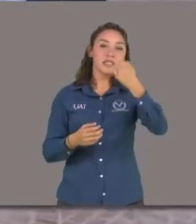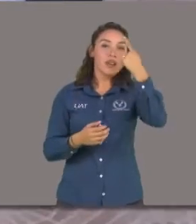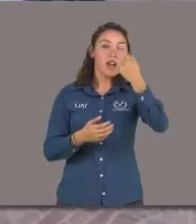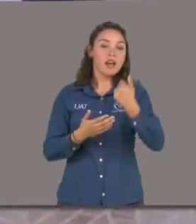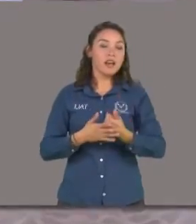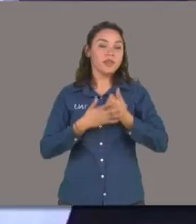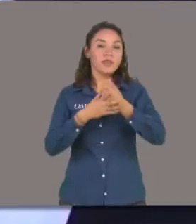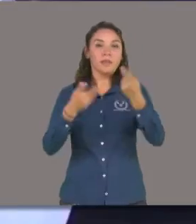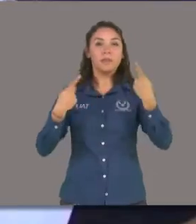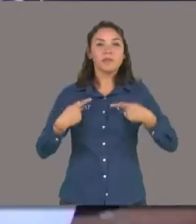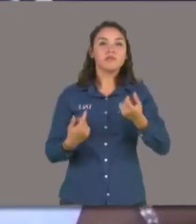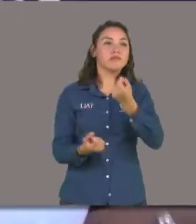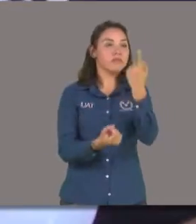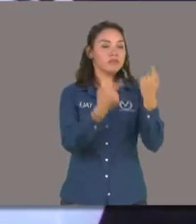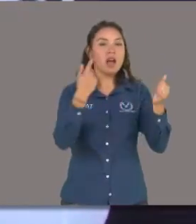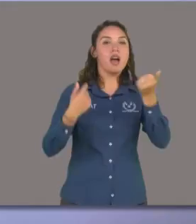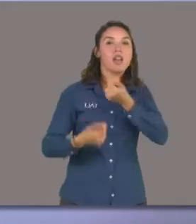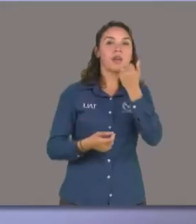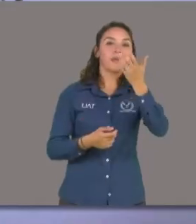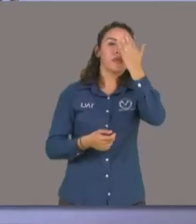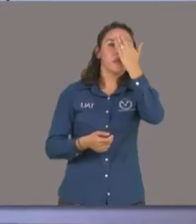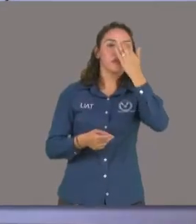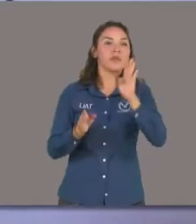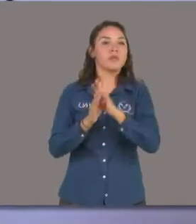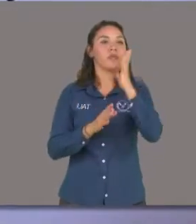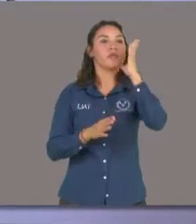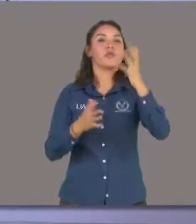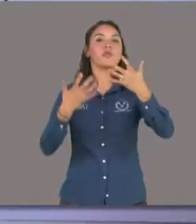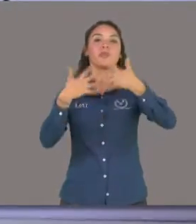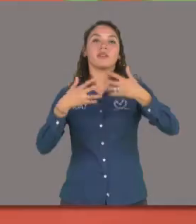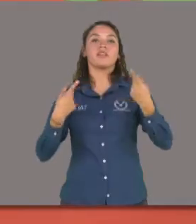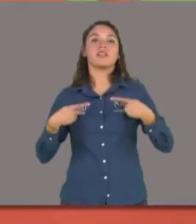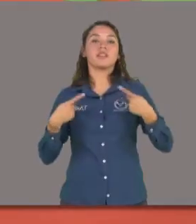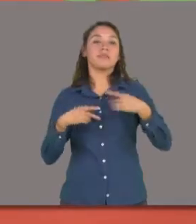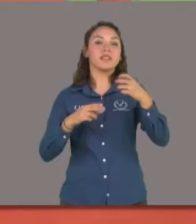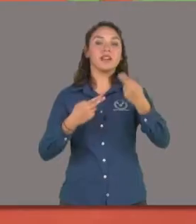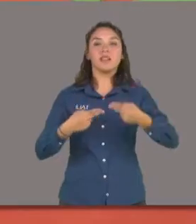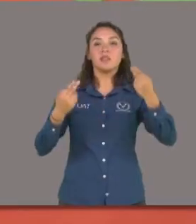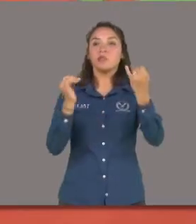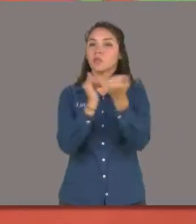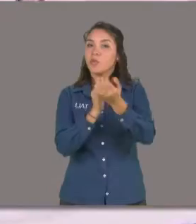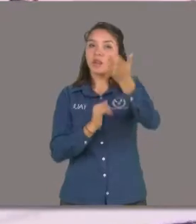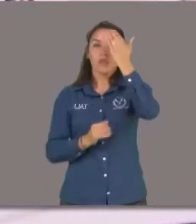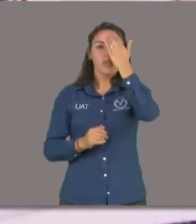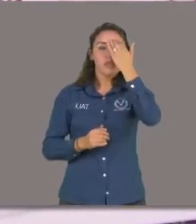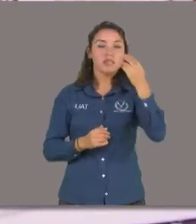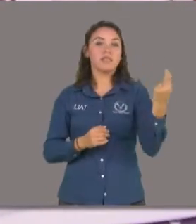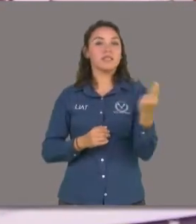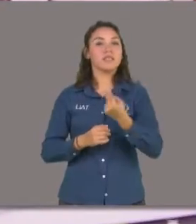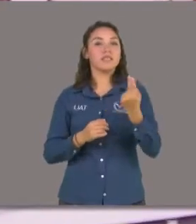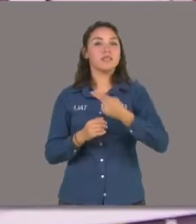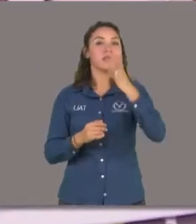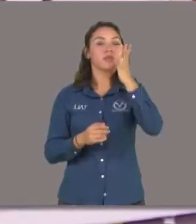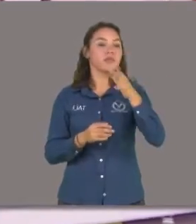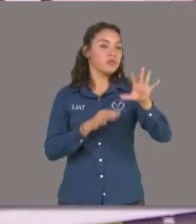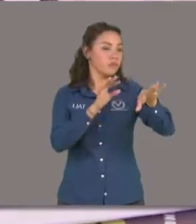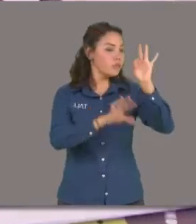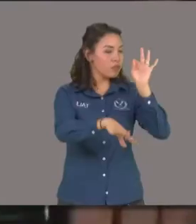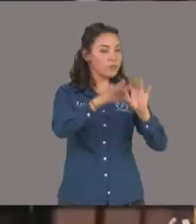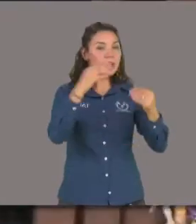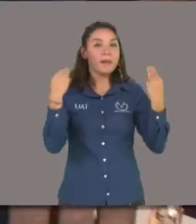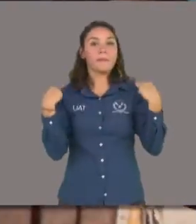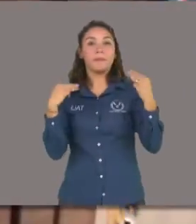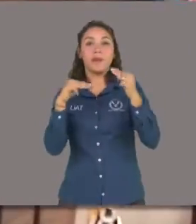diversos programas que apoyan al desarrollo de las regiones a través del fomento al emprendimiento y eso hace pertinente conocer